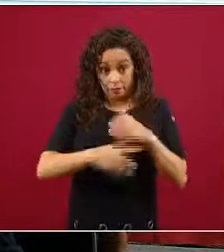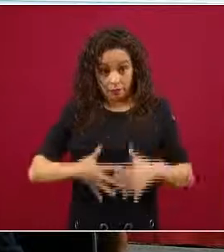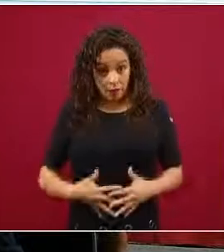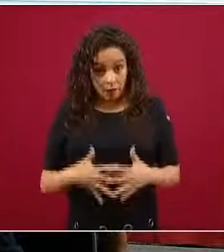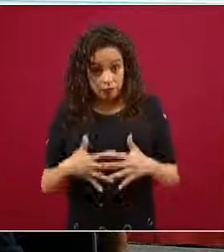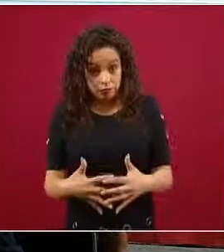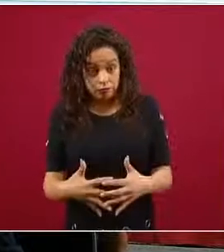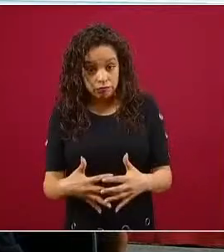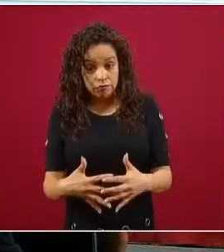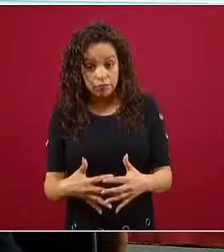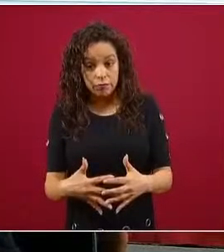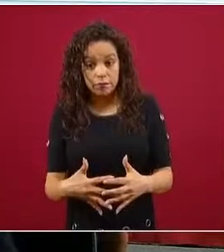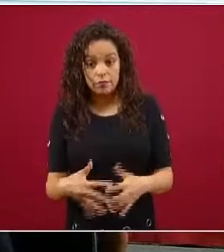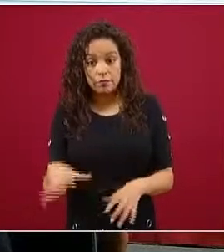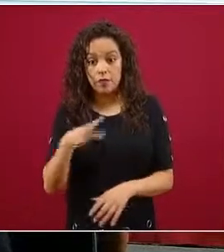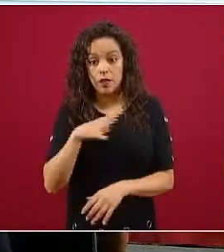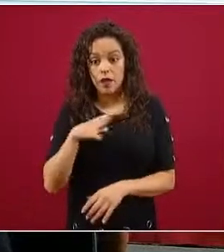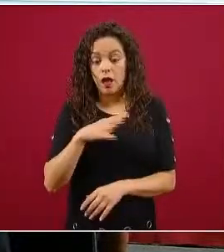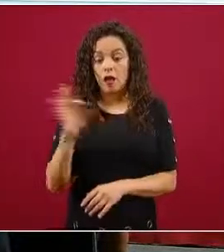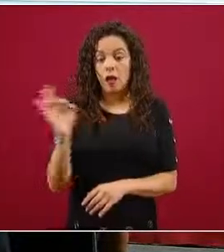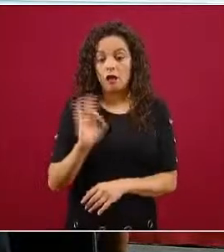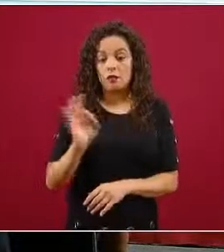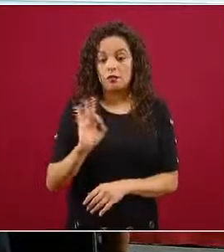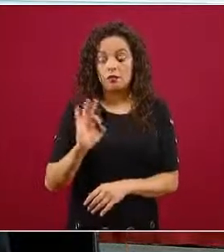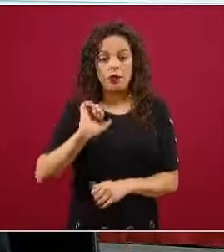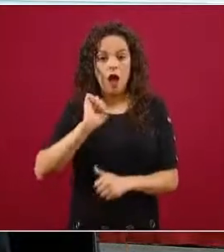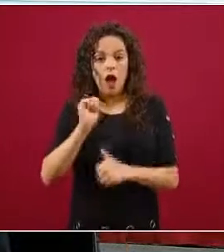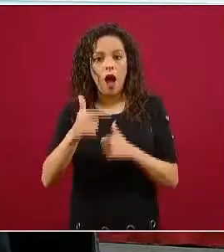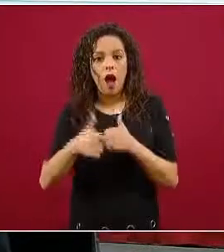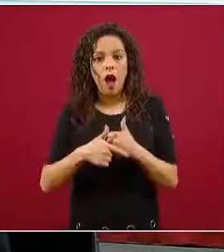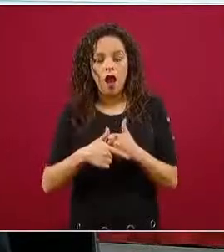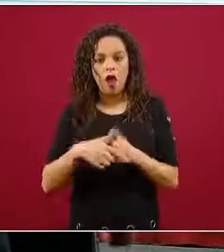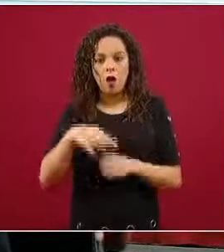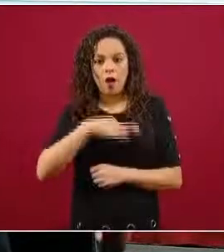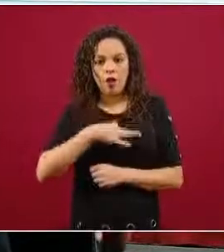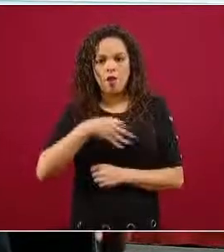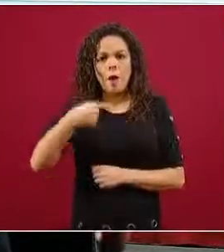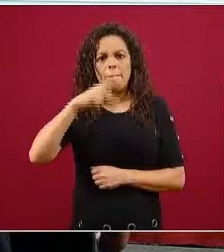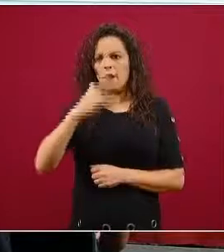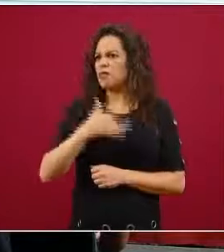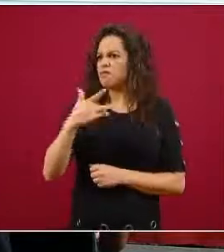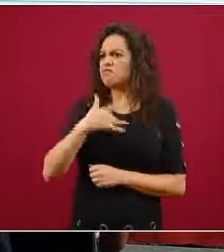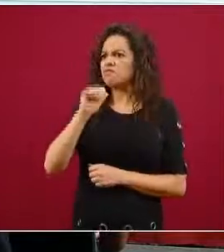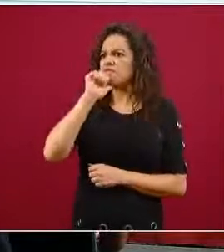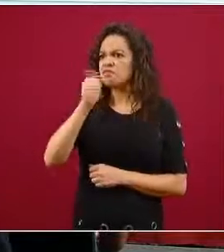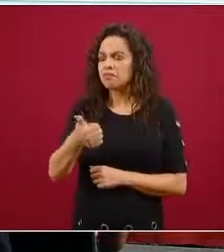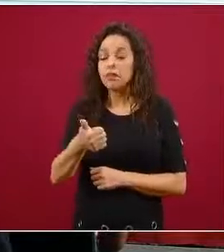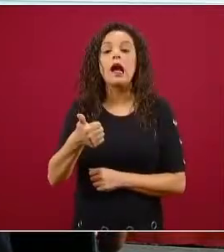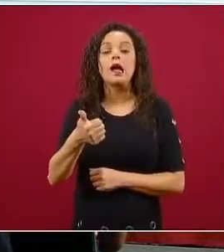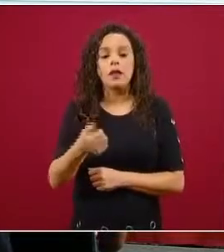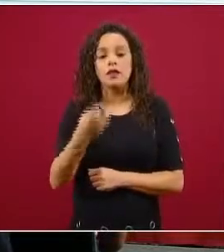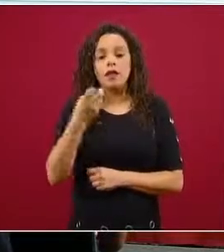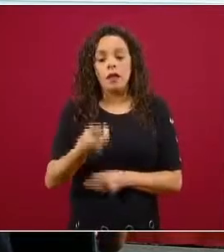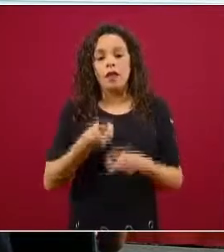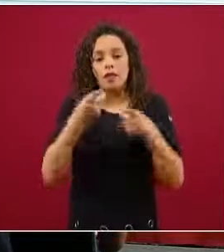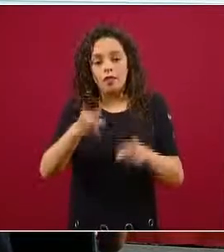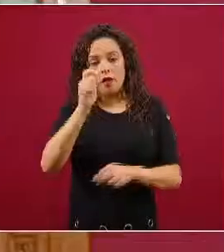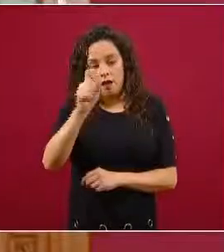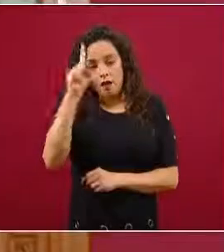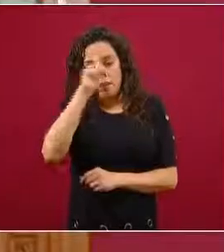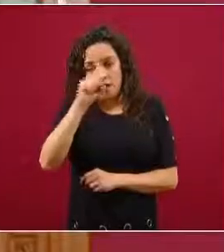una infección asintomática, y por ello hablamos, por ejemplo, de las recomendaciones que se tienen que